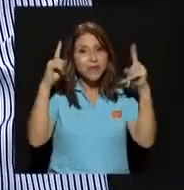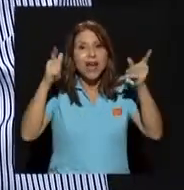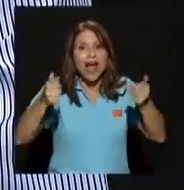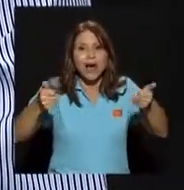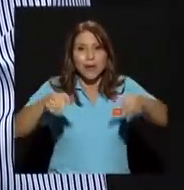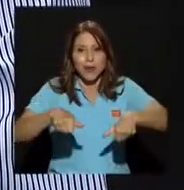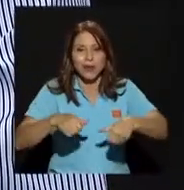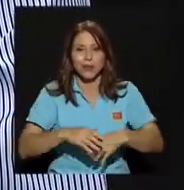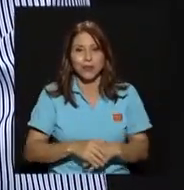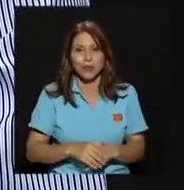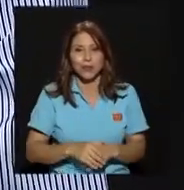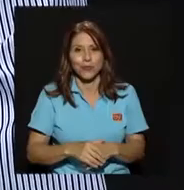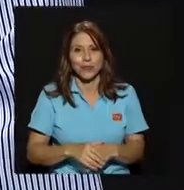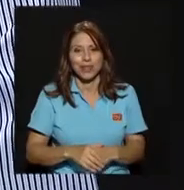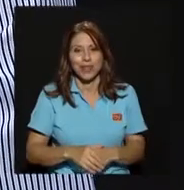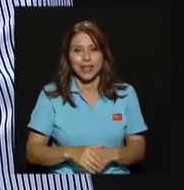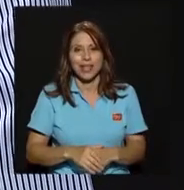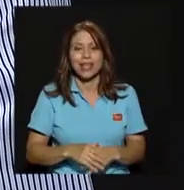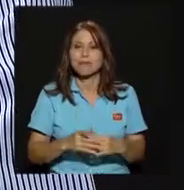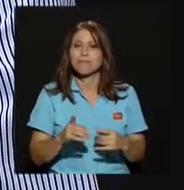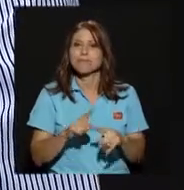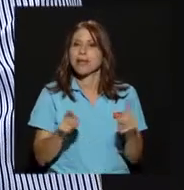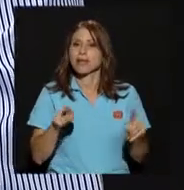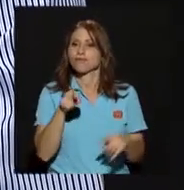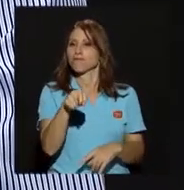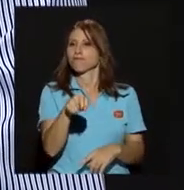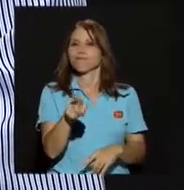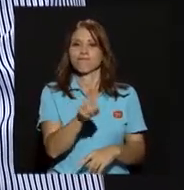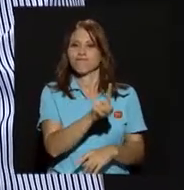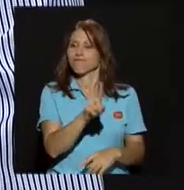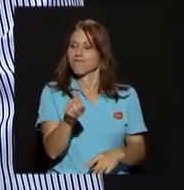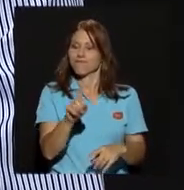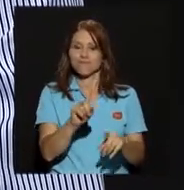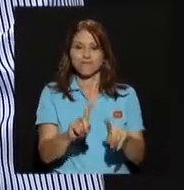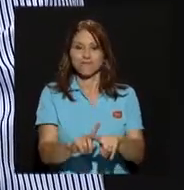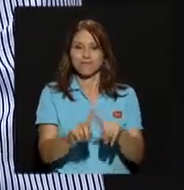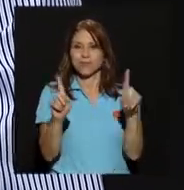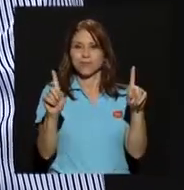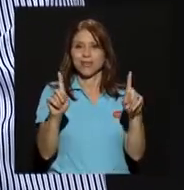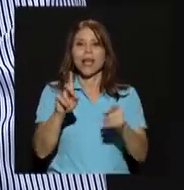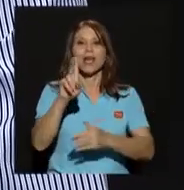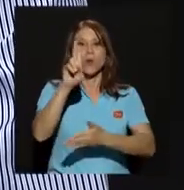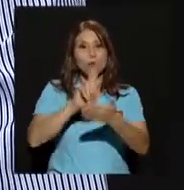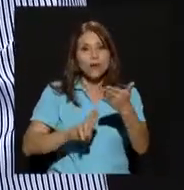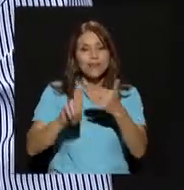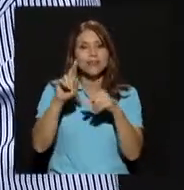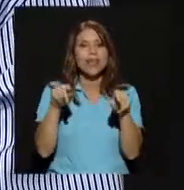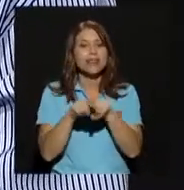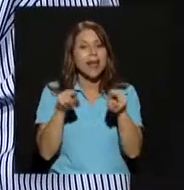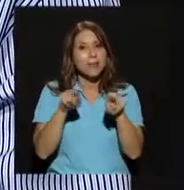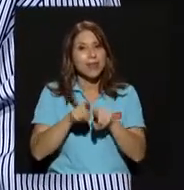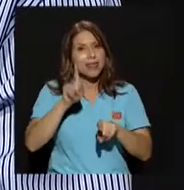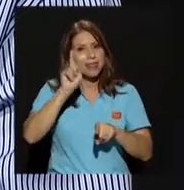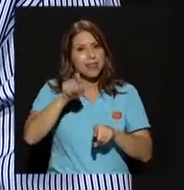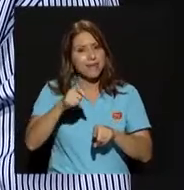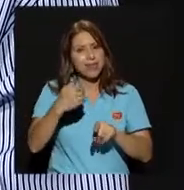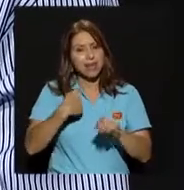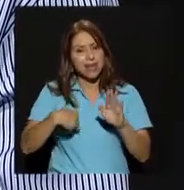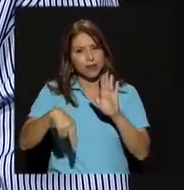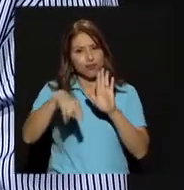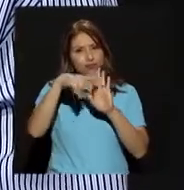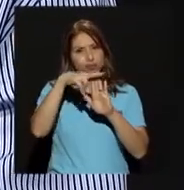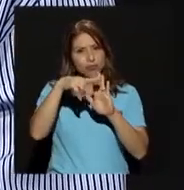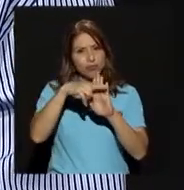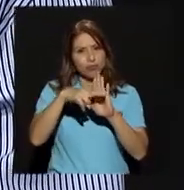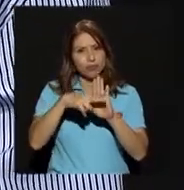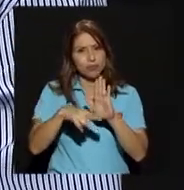acuerdo. La cosa no es así. La universidad también tiene que regirse por una normativa,